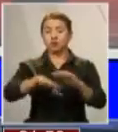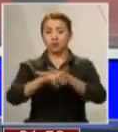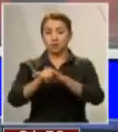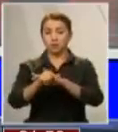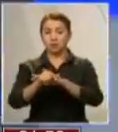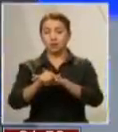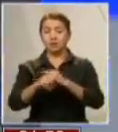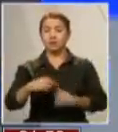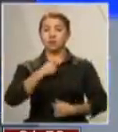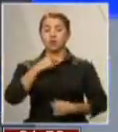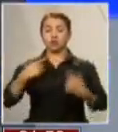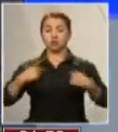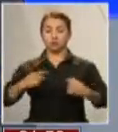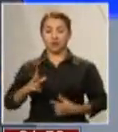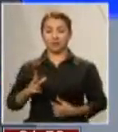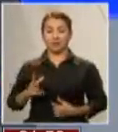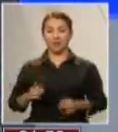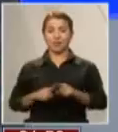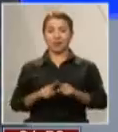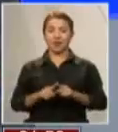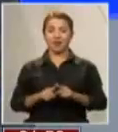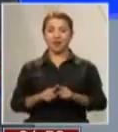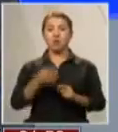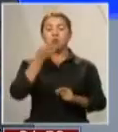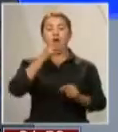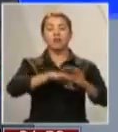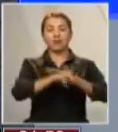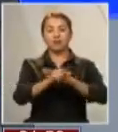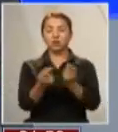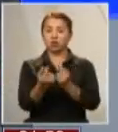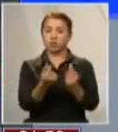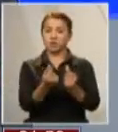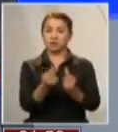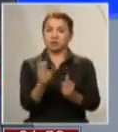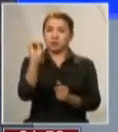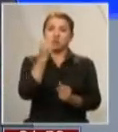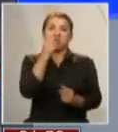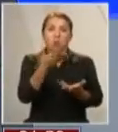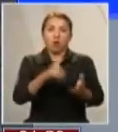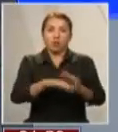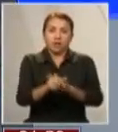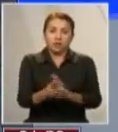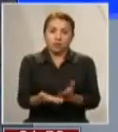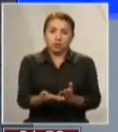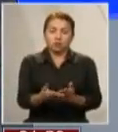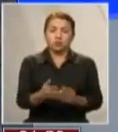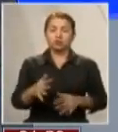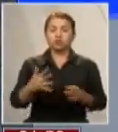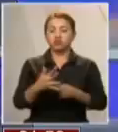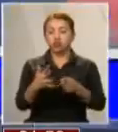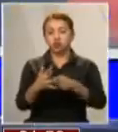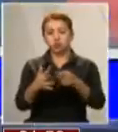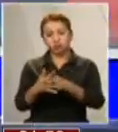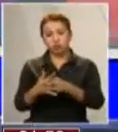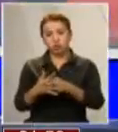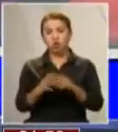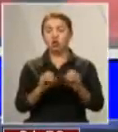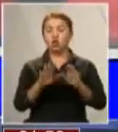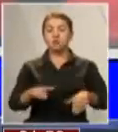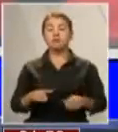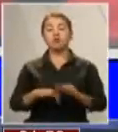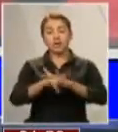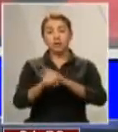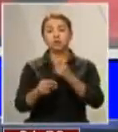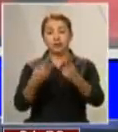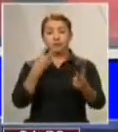delincuentes de cuello y corbata? ¿Es qué delito económico estamos hablando? Delito económico grave. ¿Pero cuál es delito? Colusión. O los mismos delitos que hemos